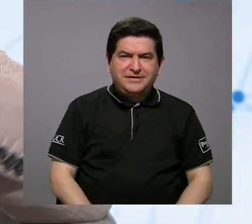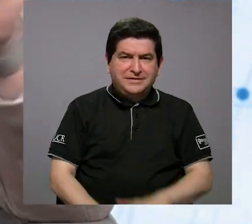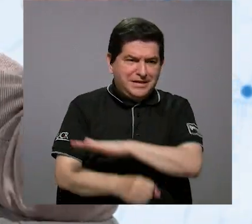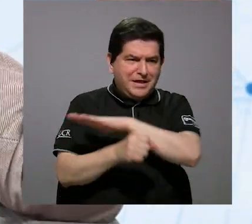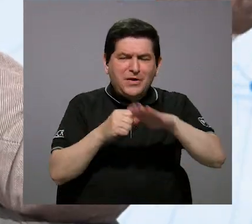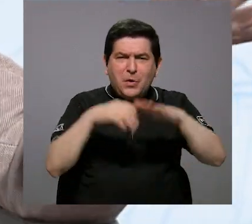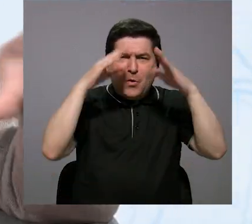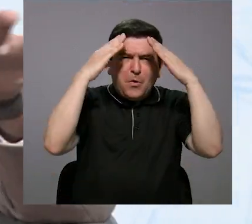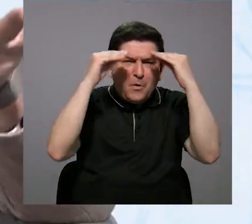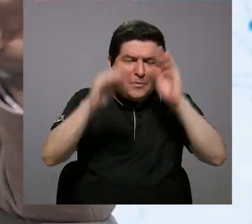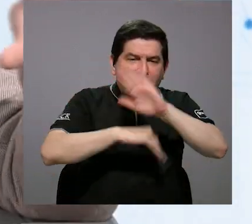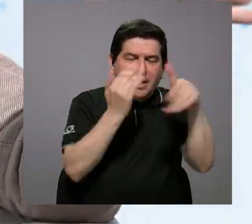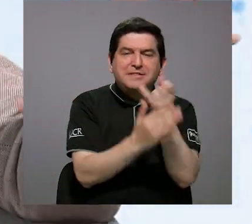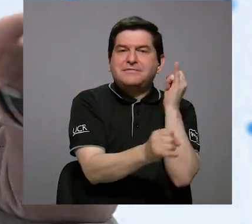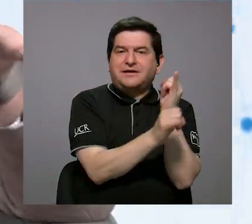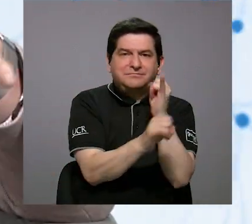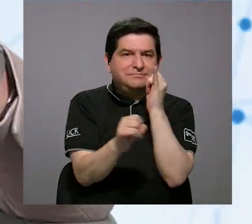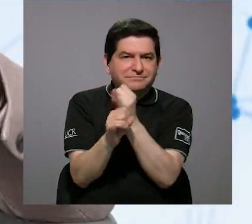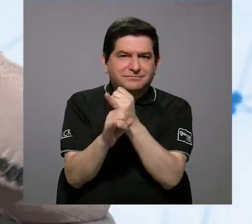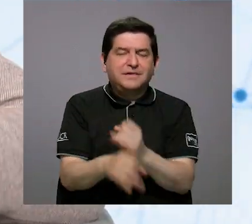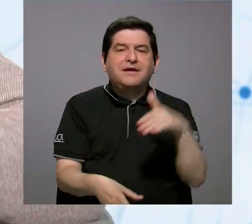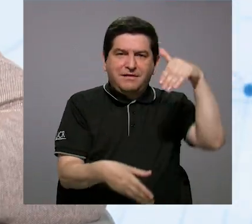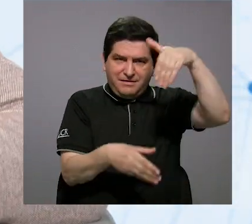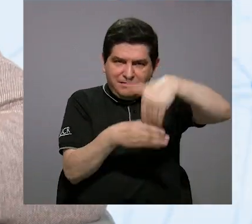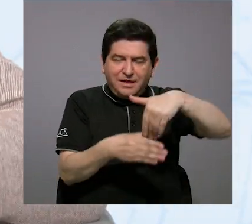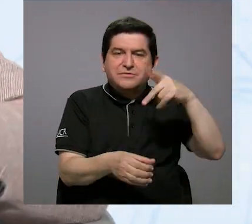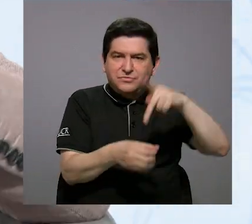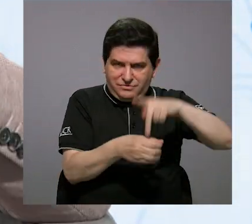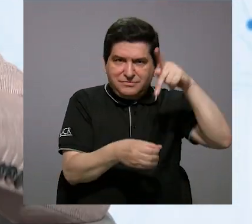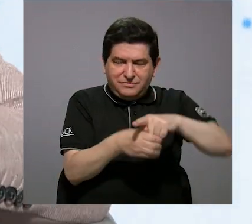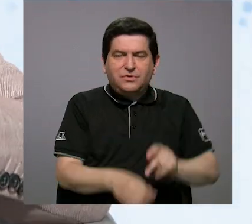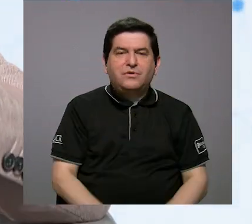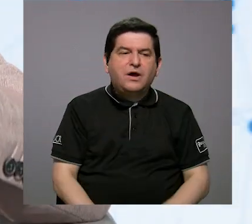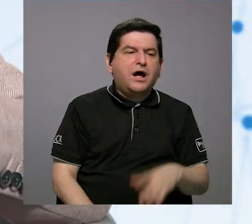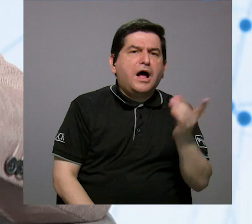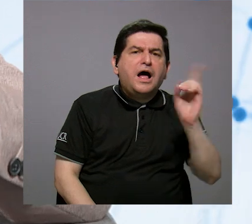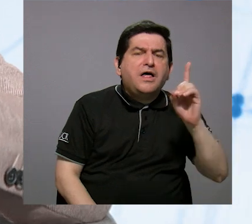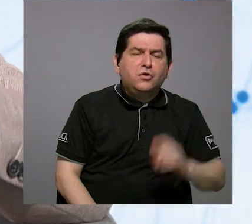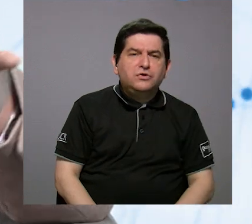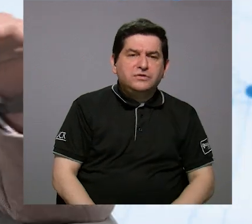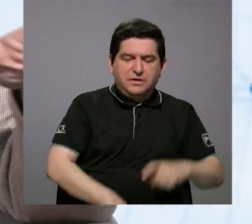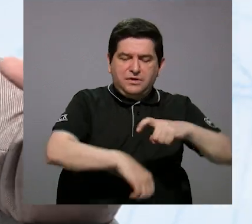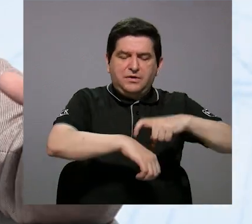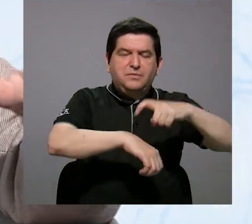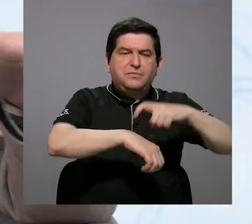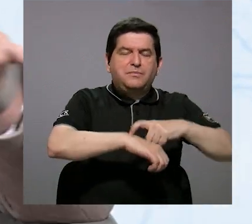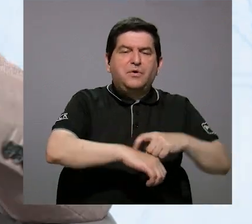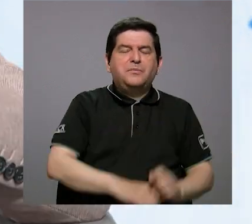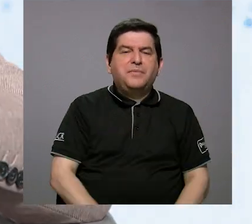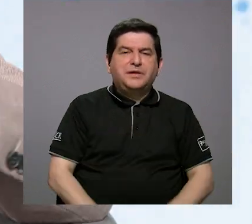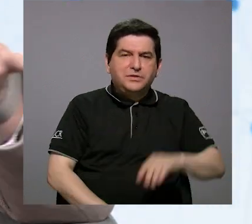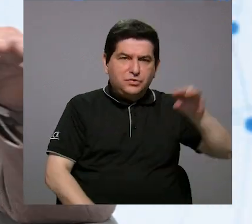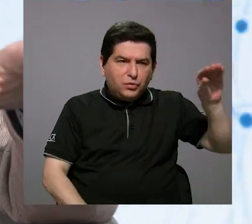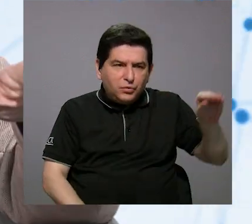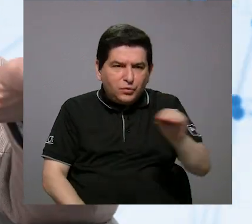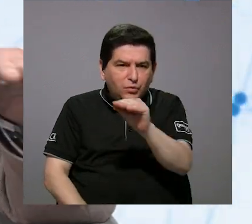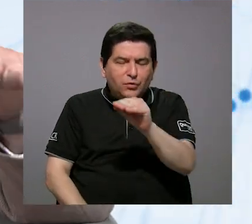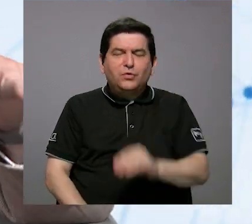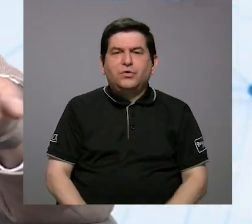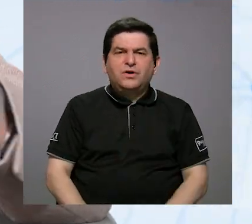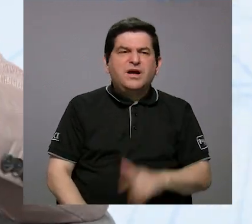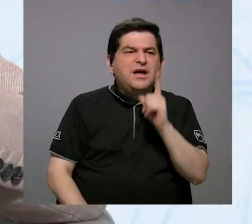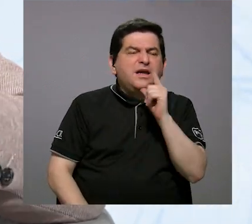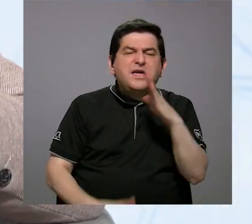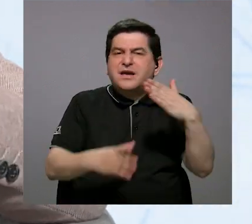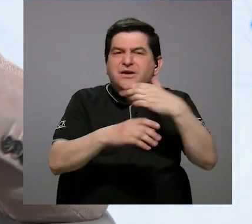está totalmente informado todas las instituciones involucradas, dónde están, cuáles son las fechas de movimientos, quiénes están moviendo las